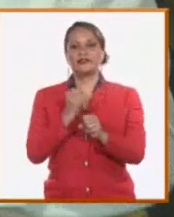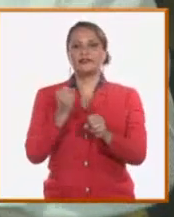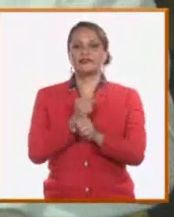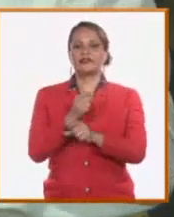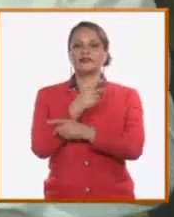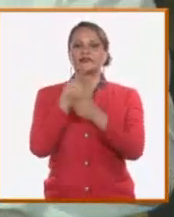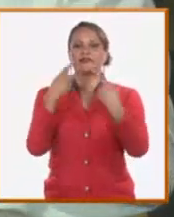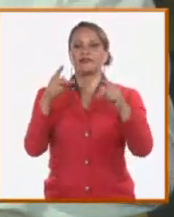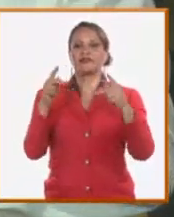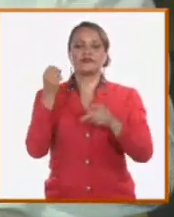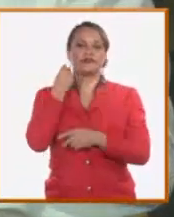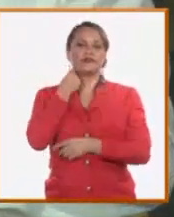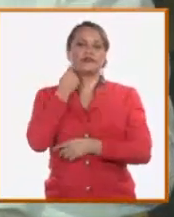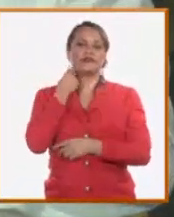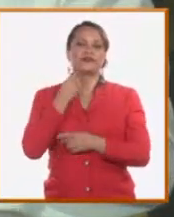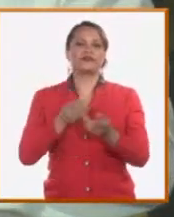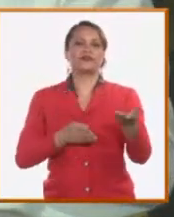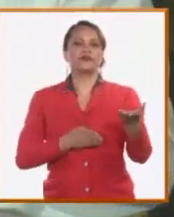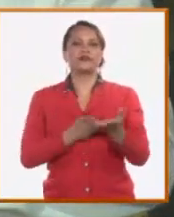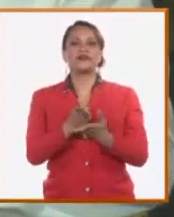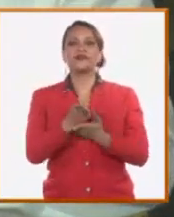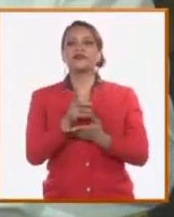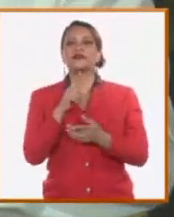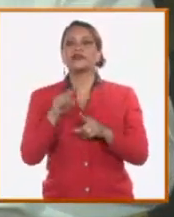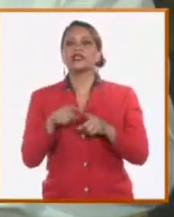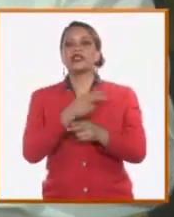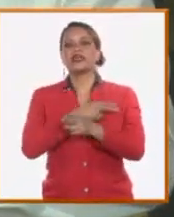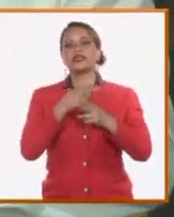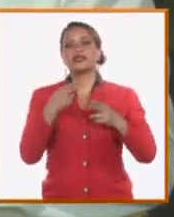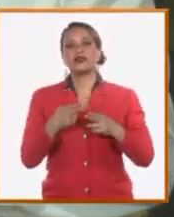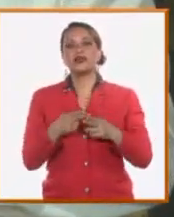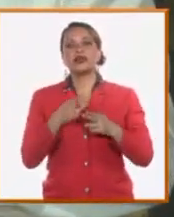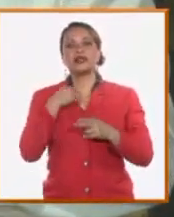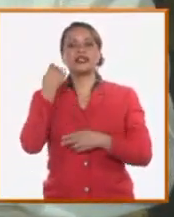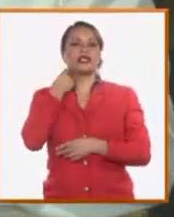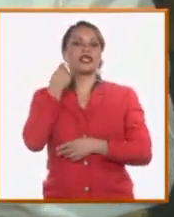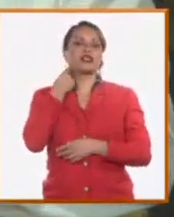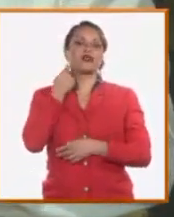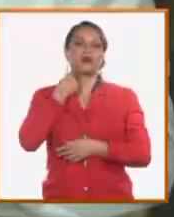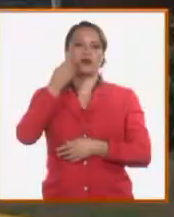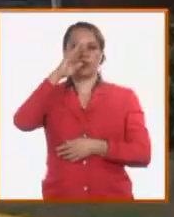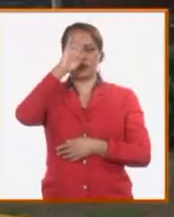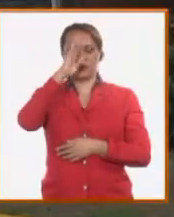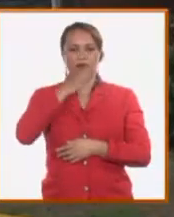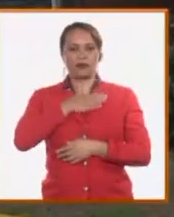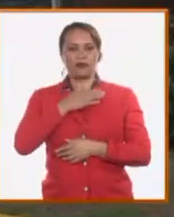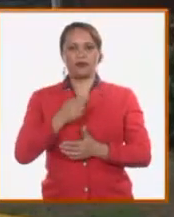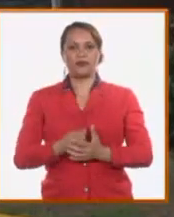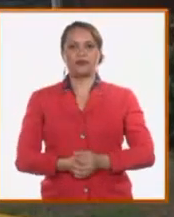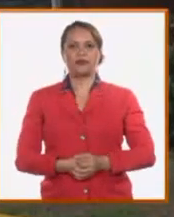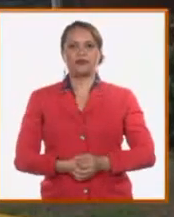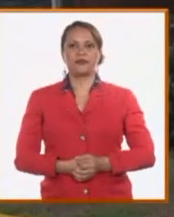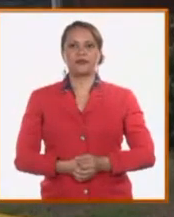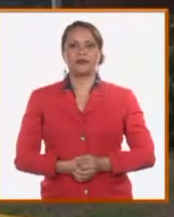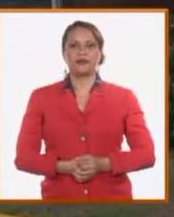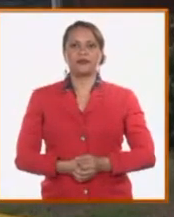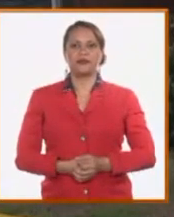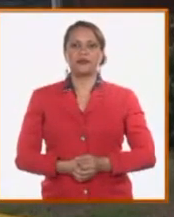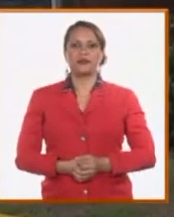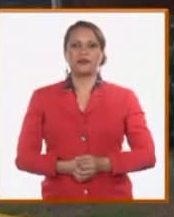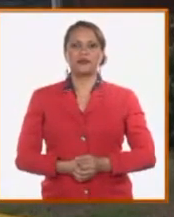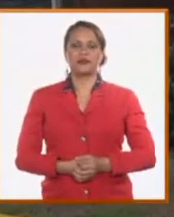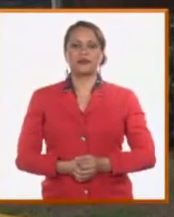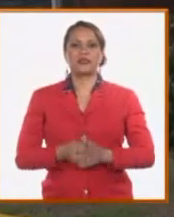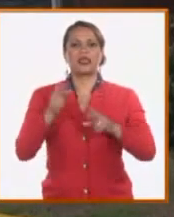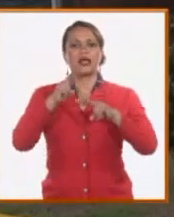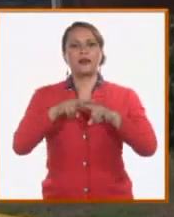maestros por la continuidad histórica del ron Habana Club. Esta suerte de vitrina de la marca Habana